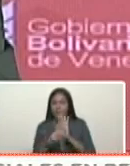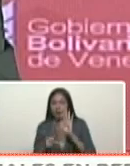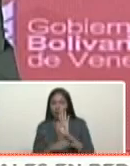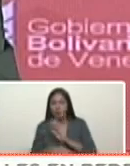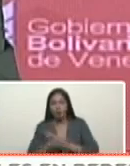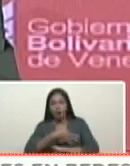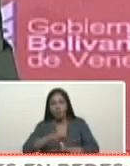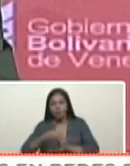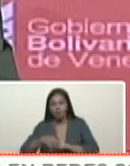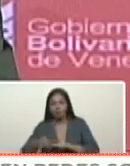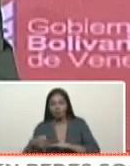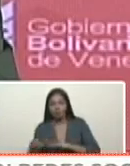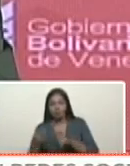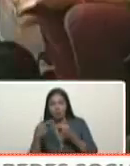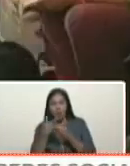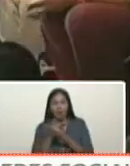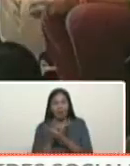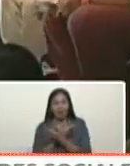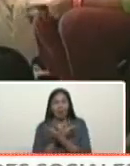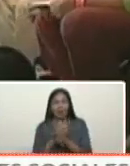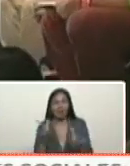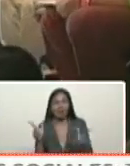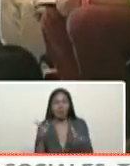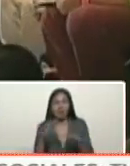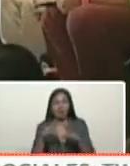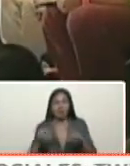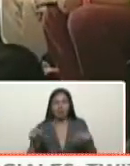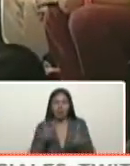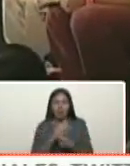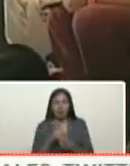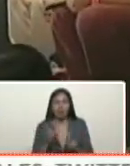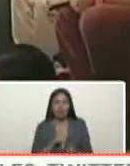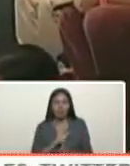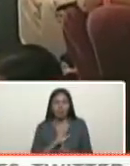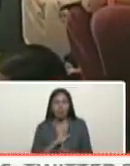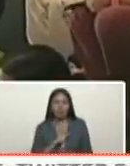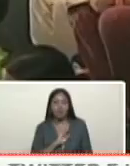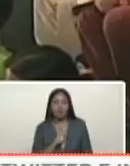municipios libres, territorios libres del alfabetismo.